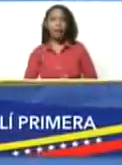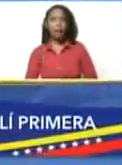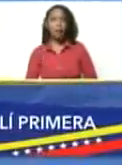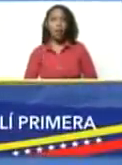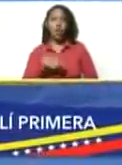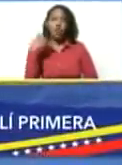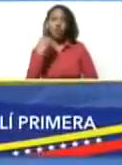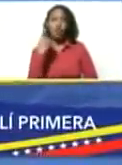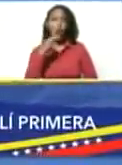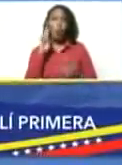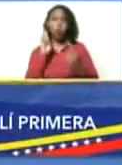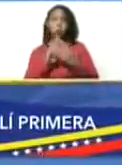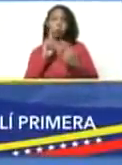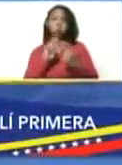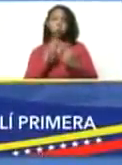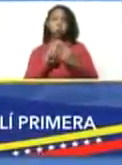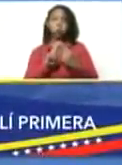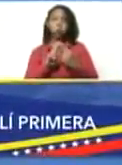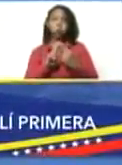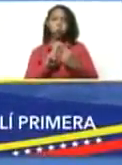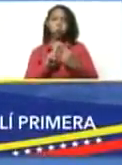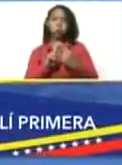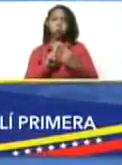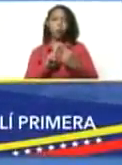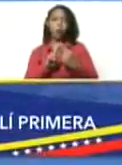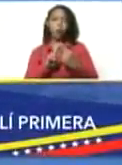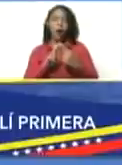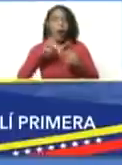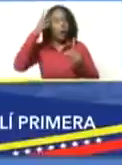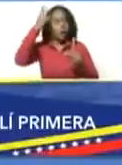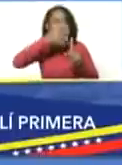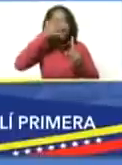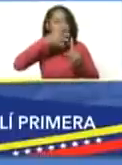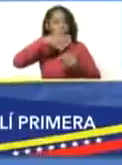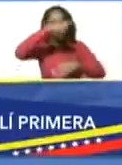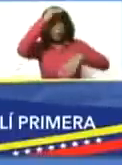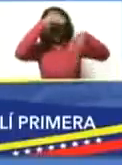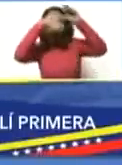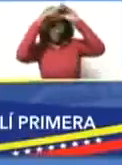solo conocimos lecciones y enseñanzas.